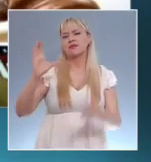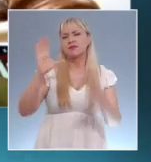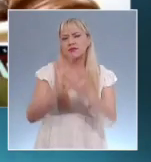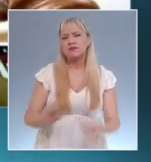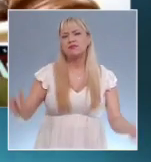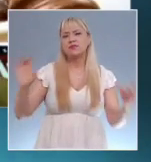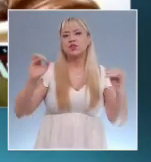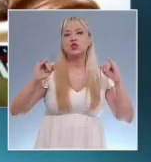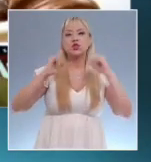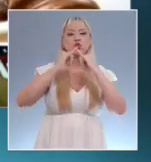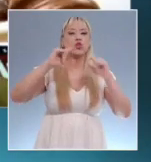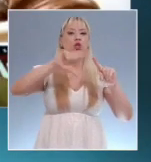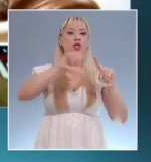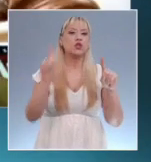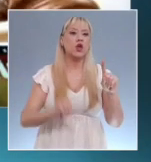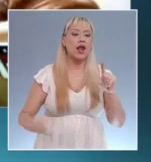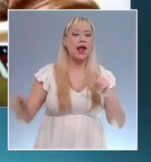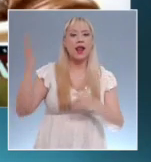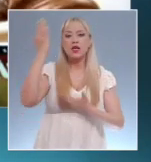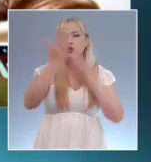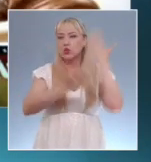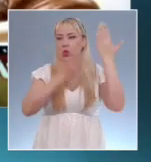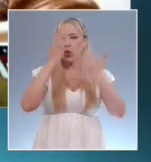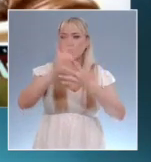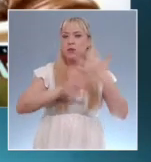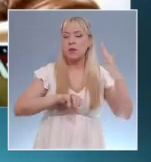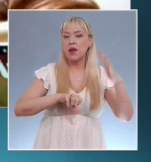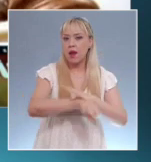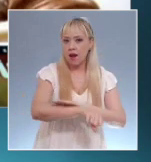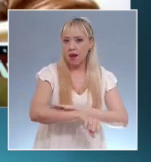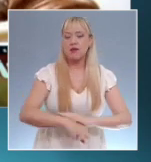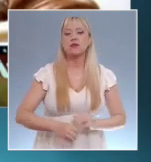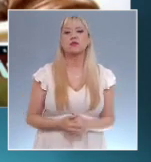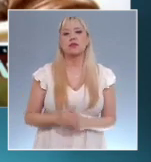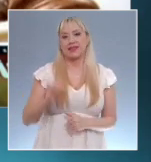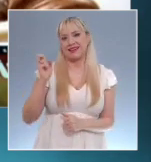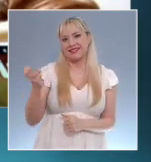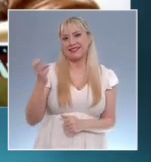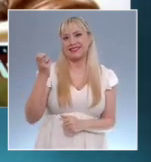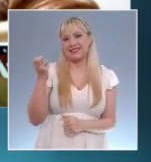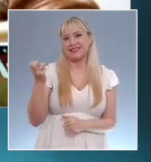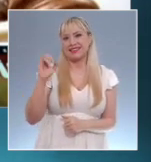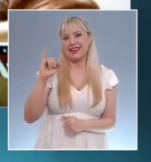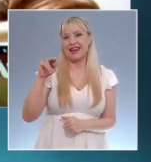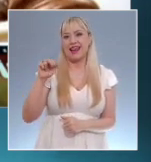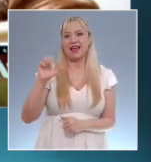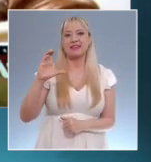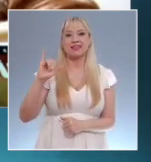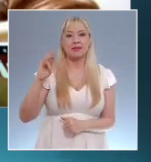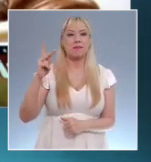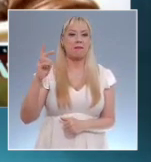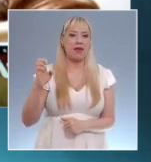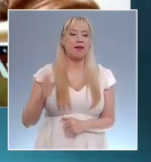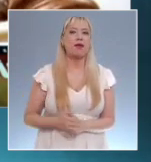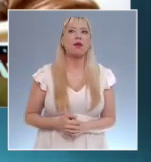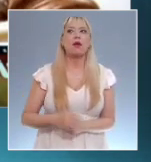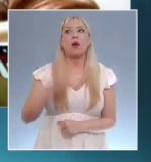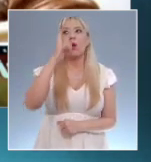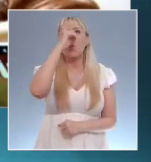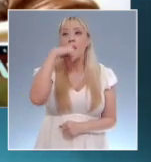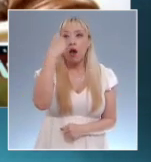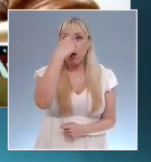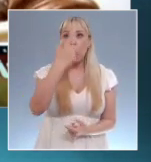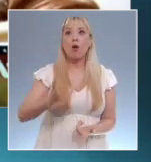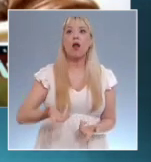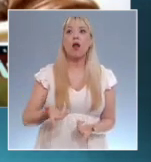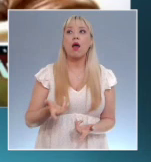Regularmente el hecho atribuible siempre nos exige que tengamos un día, una hora, un modo en el cual se cometió el delito.